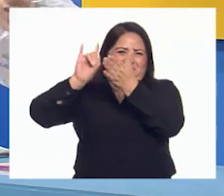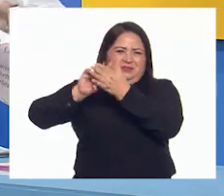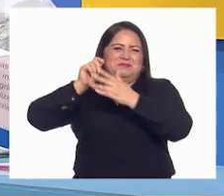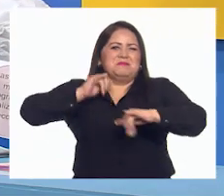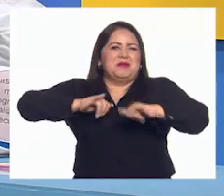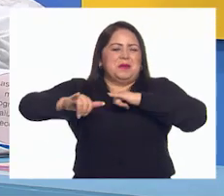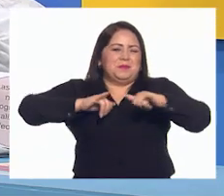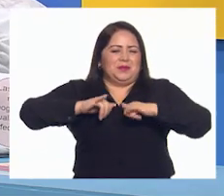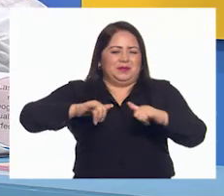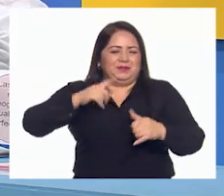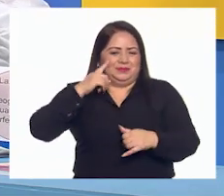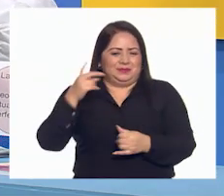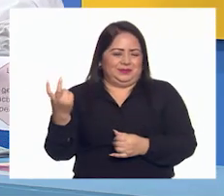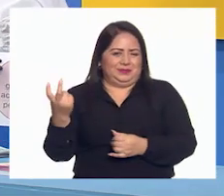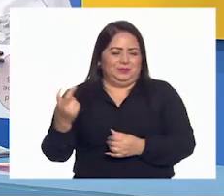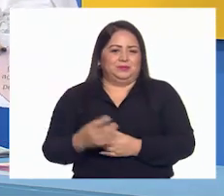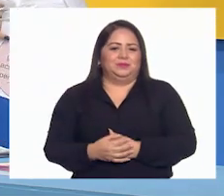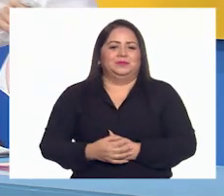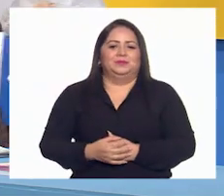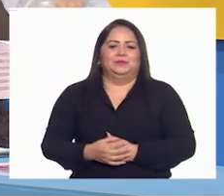son estas dos.